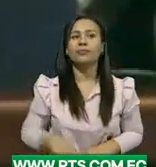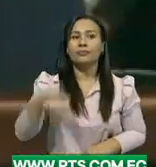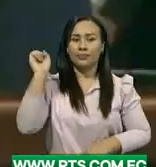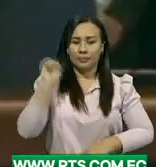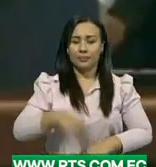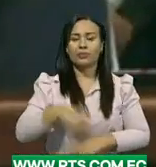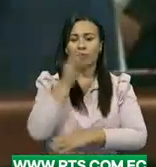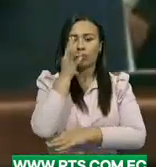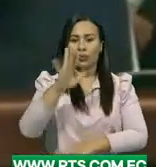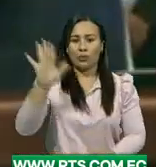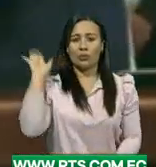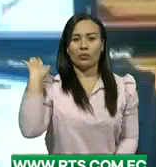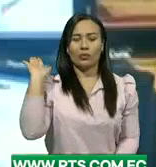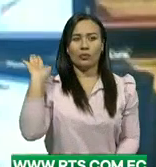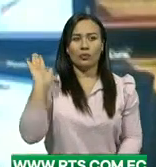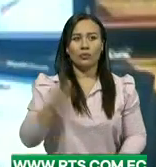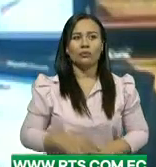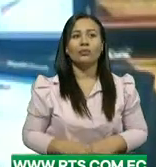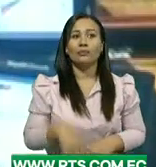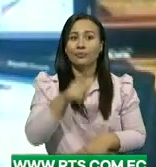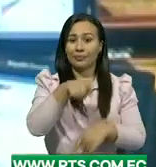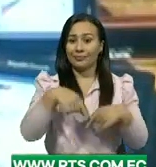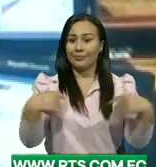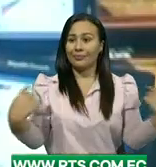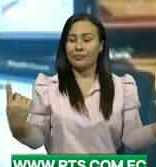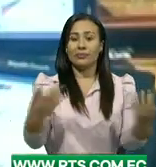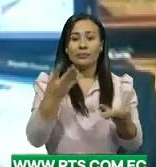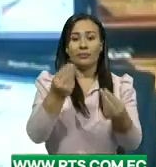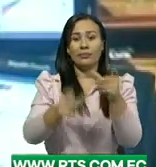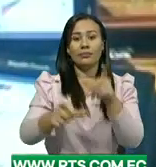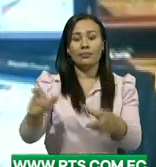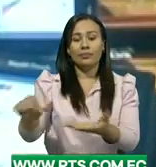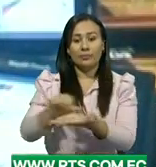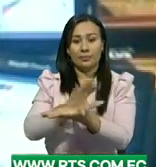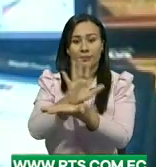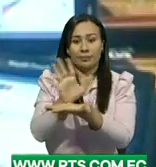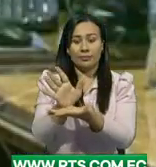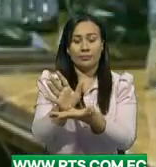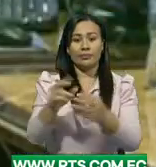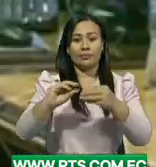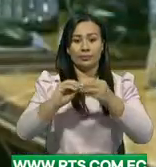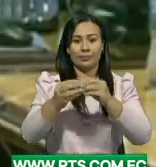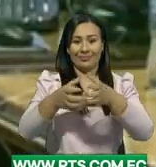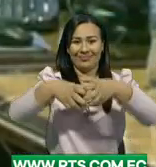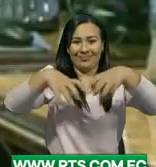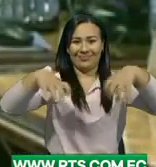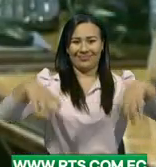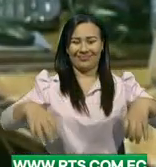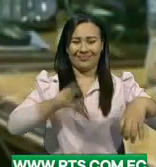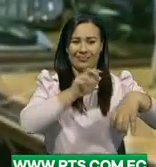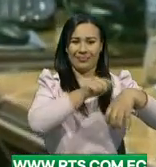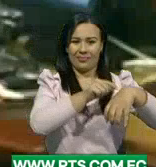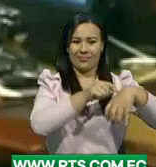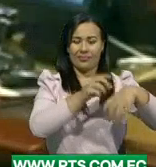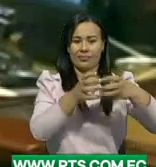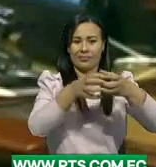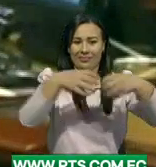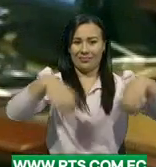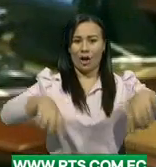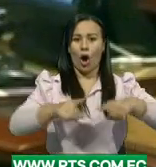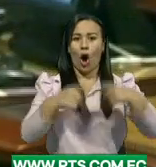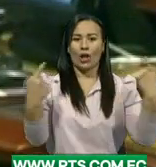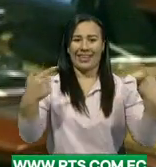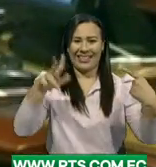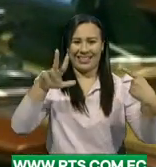Sí, juro. Durante la ceremonia, la mayoría de asambleístas de la bancada denominada de la Revolución Ciudadana abandonó el Salón Nena